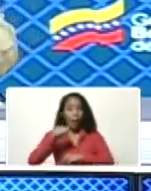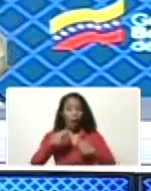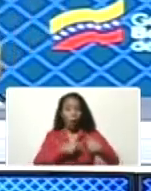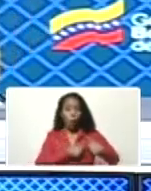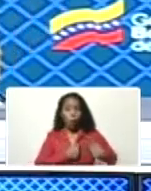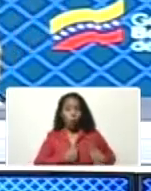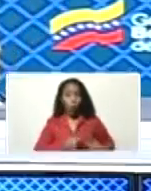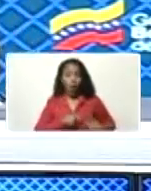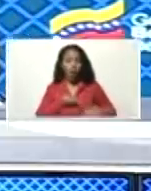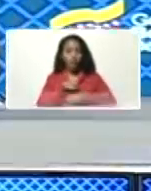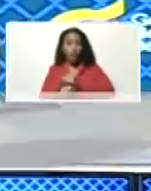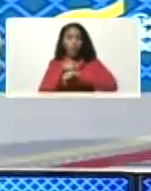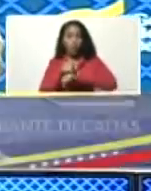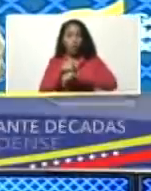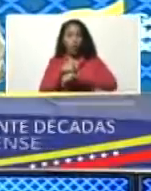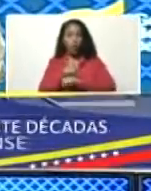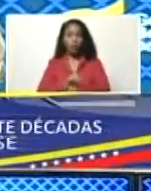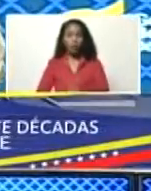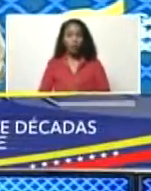de Fuerte Tiuna.